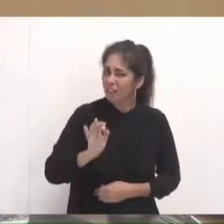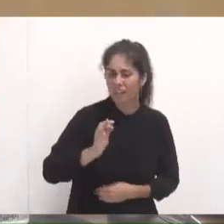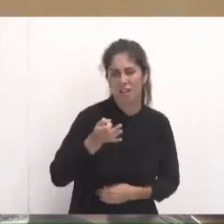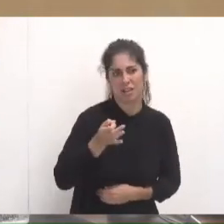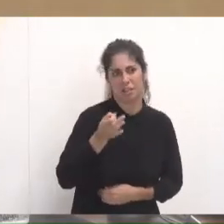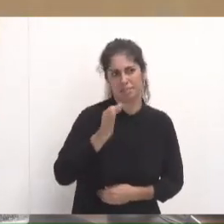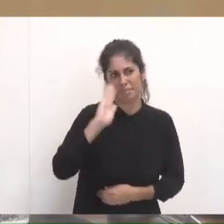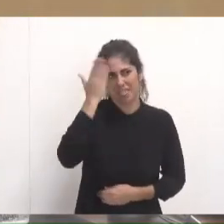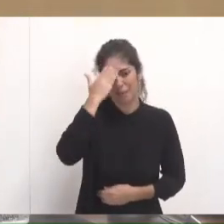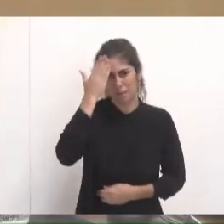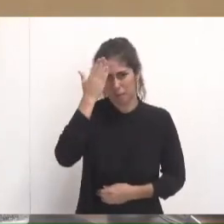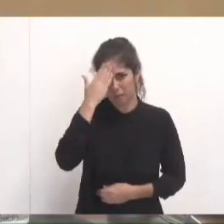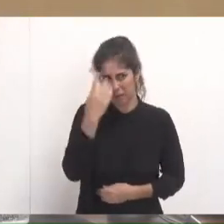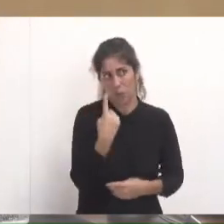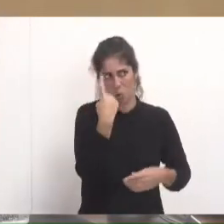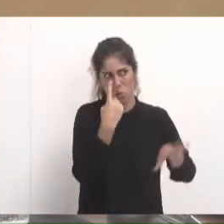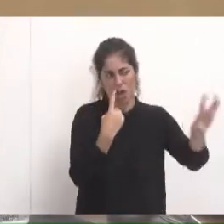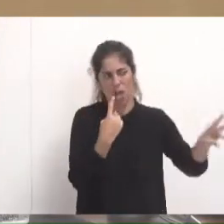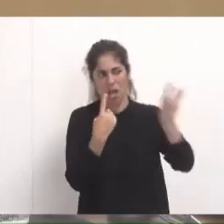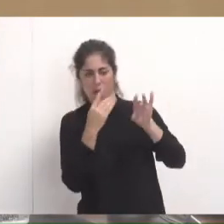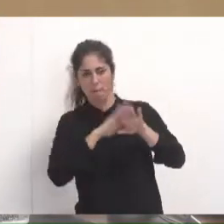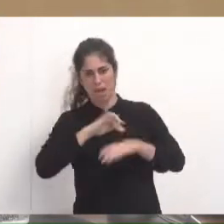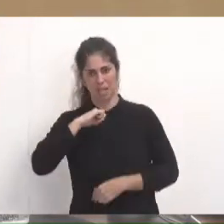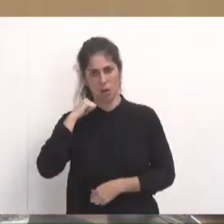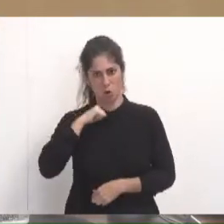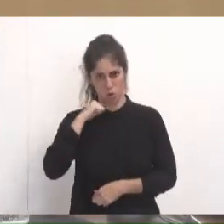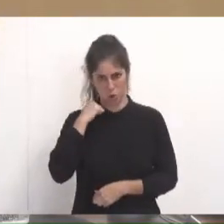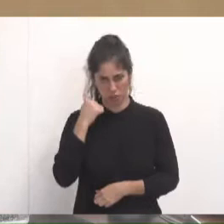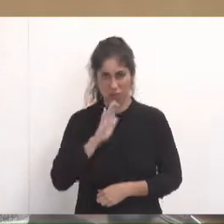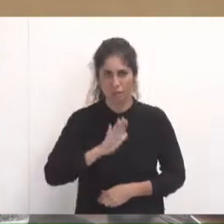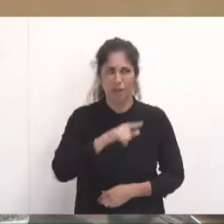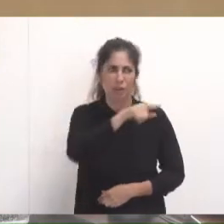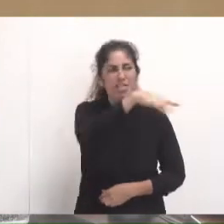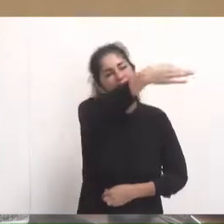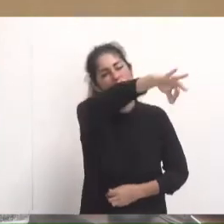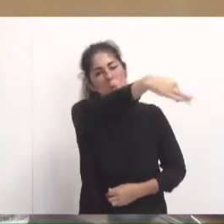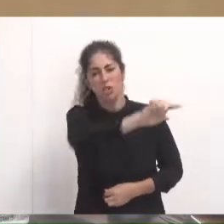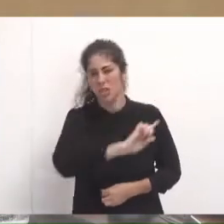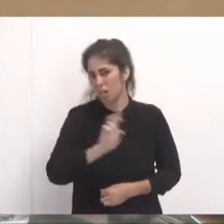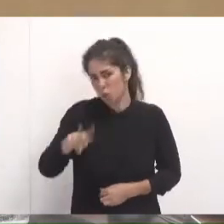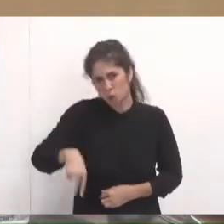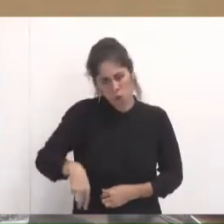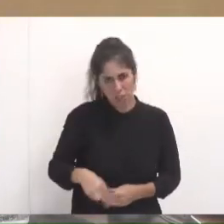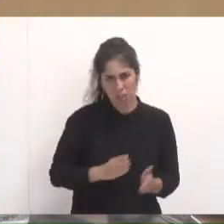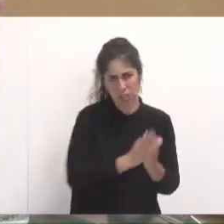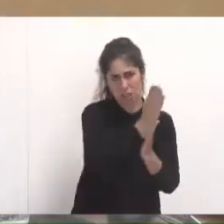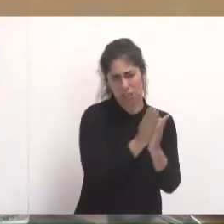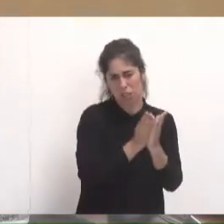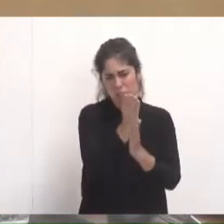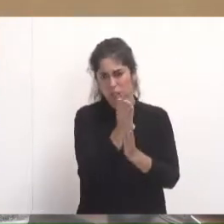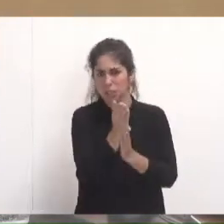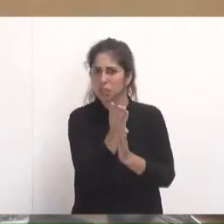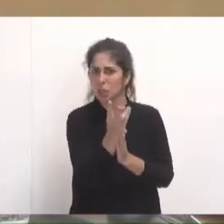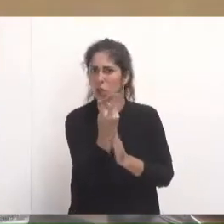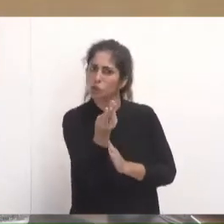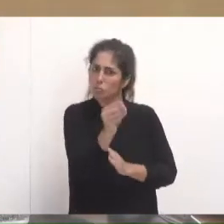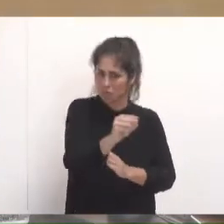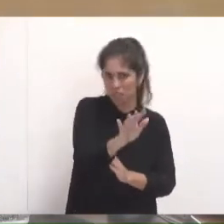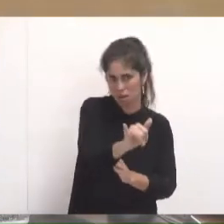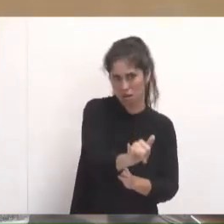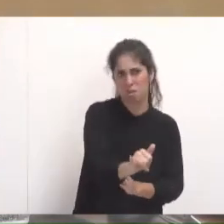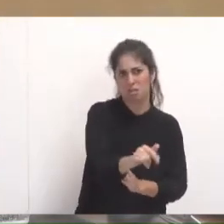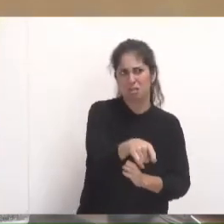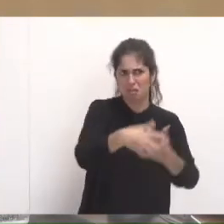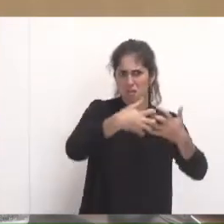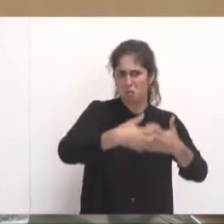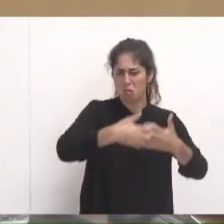actuando en el municipio de Tacoronte, pero no deja de ser menos cierto que no es la única, y hay otros principios que son exactamente igual de eficaces, pero no porque lo